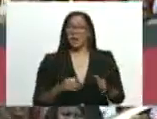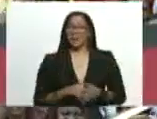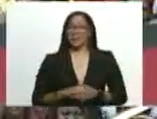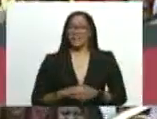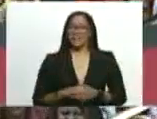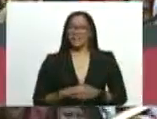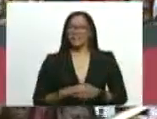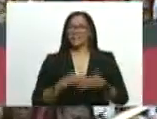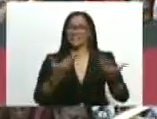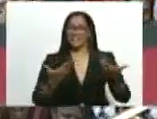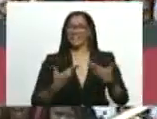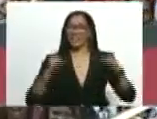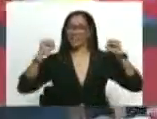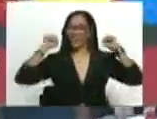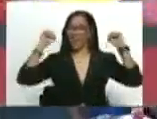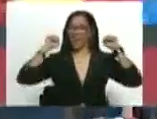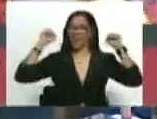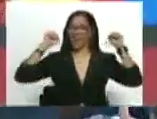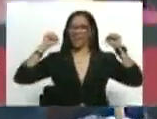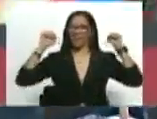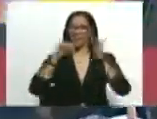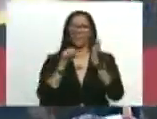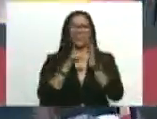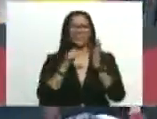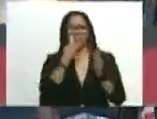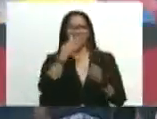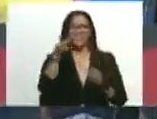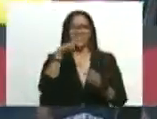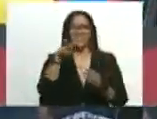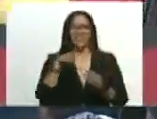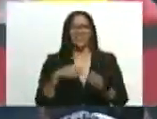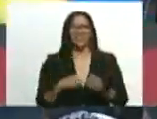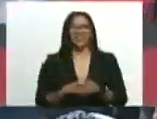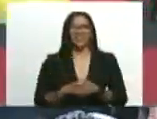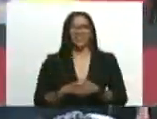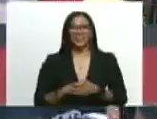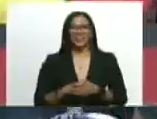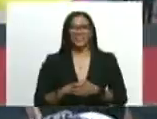se trabó su barra Fanny Dónde está que no te veo